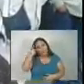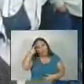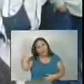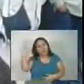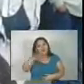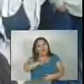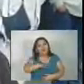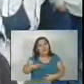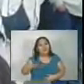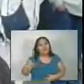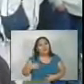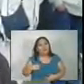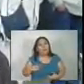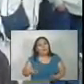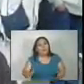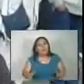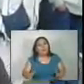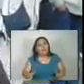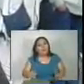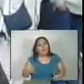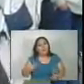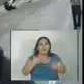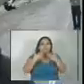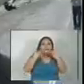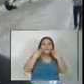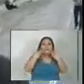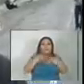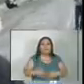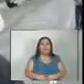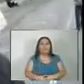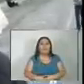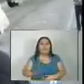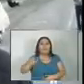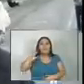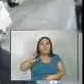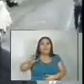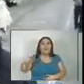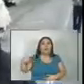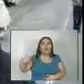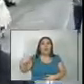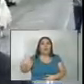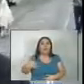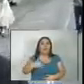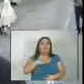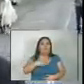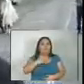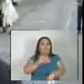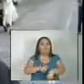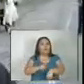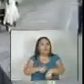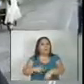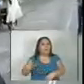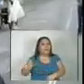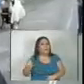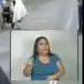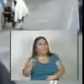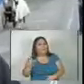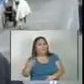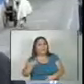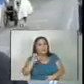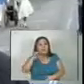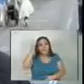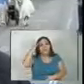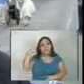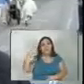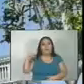a la familia a uno pero pues hay que tratar de alegrarse. Cinco años parecen decirse fácil pero no lo es, asegura Elisa